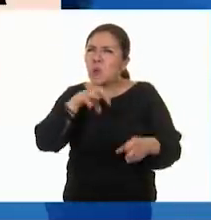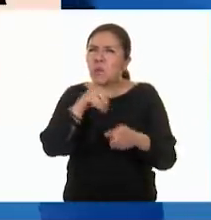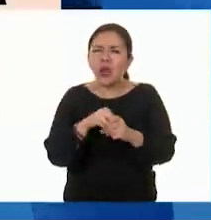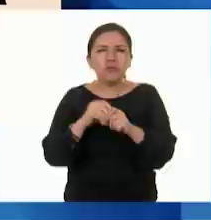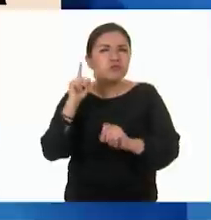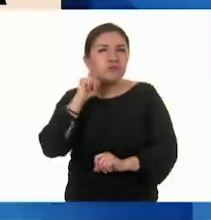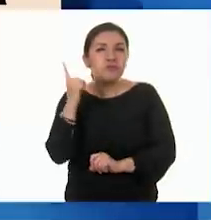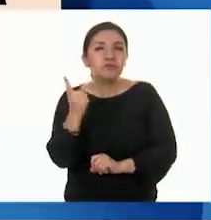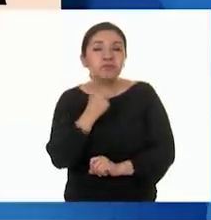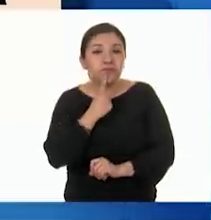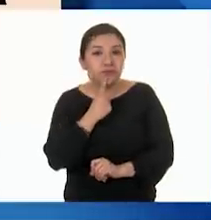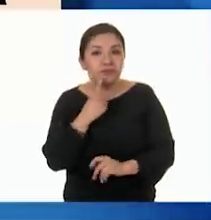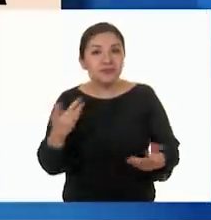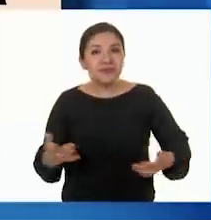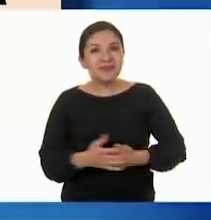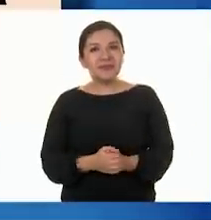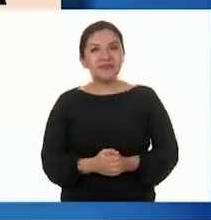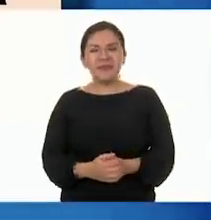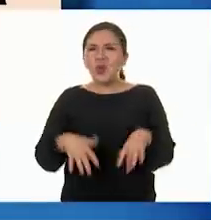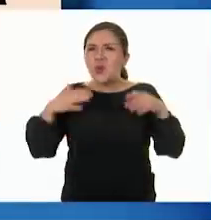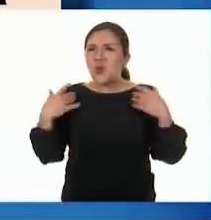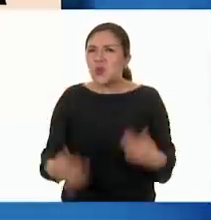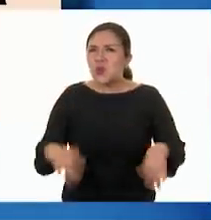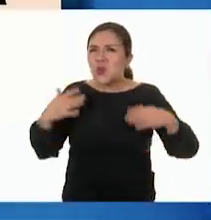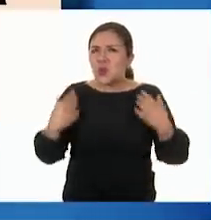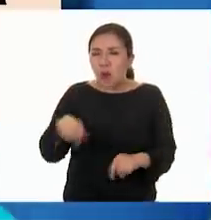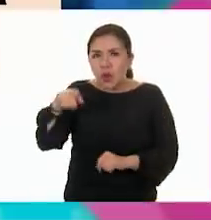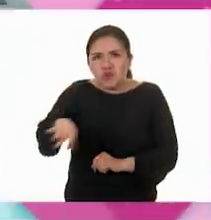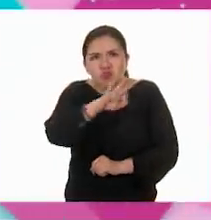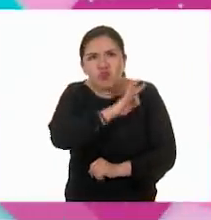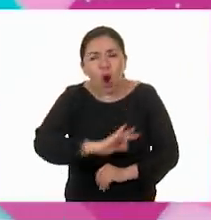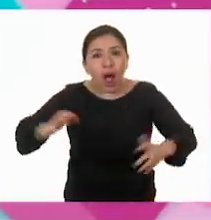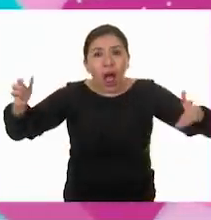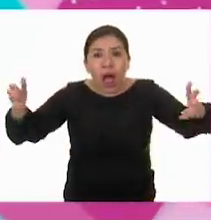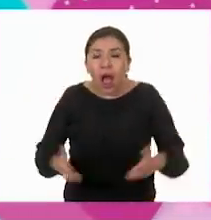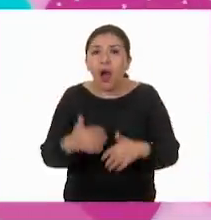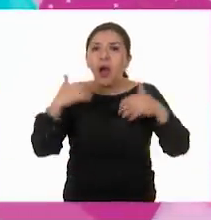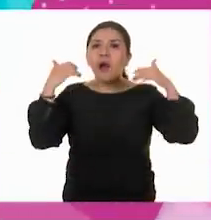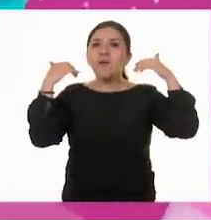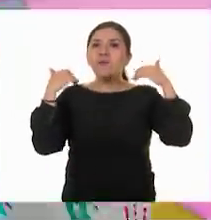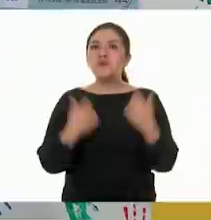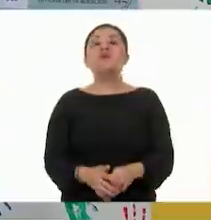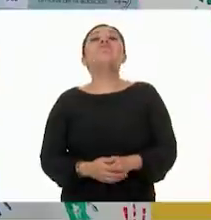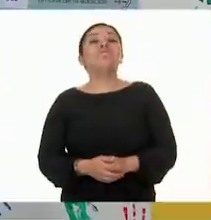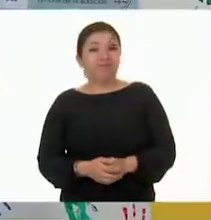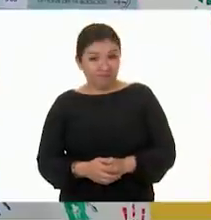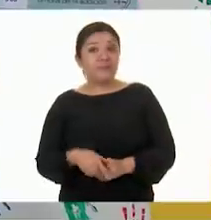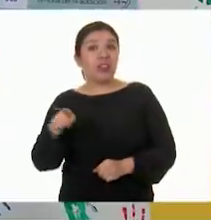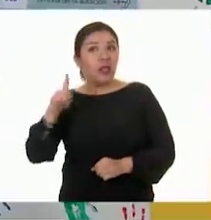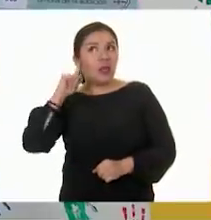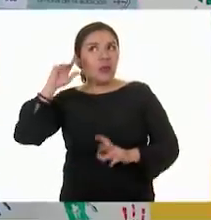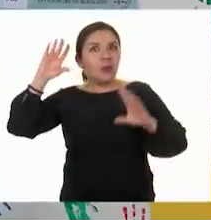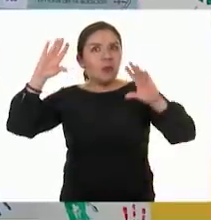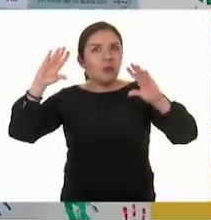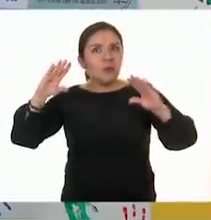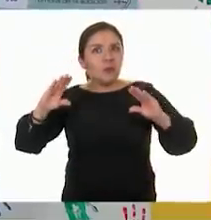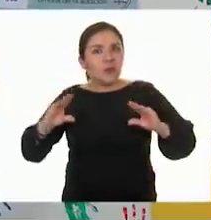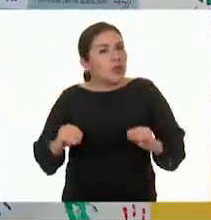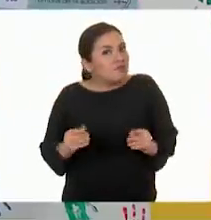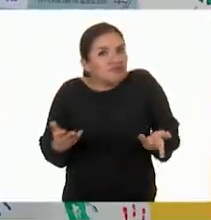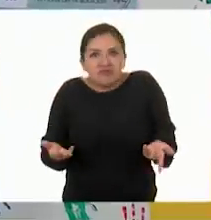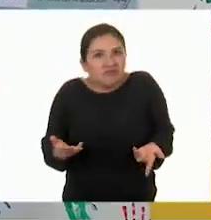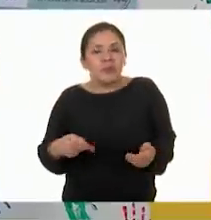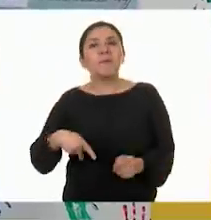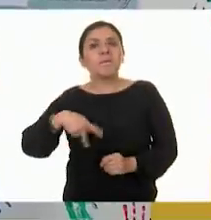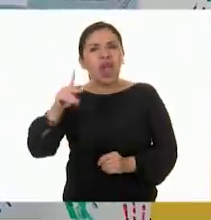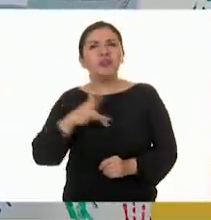la capacidad de oír. ¡Guau! ¡Todo lo que hizo Beethoven! Y estaba perdiendo la audición, pero